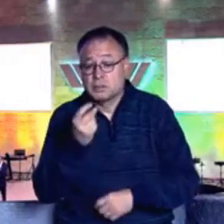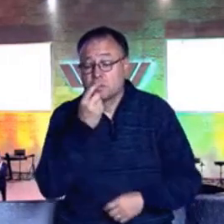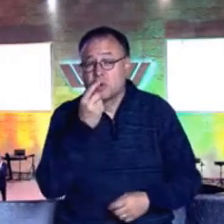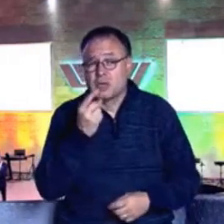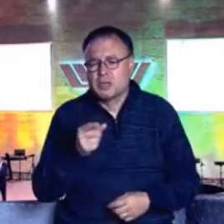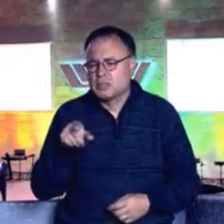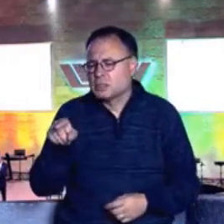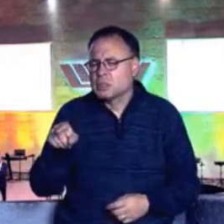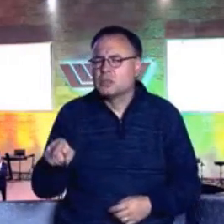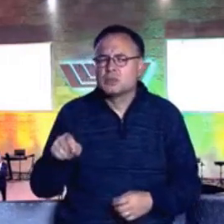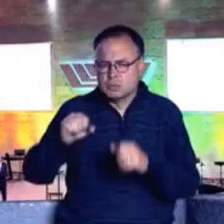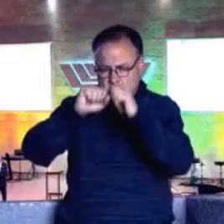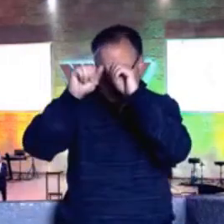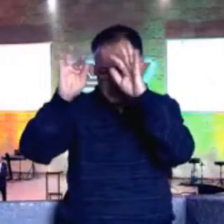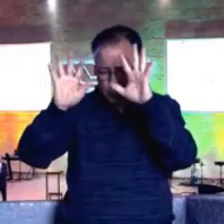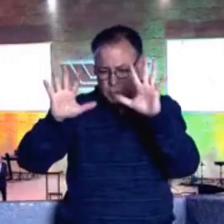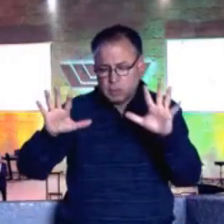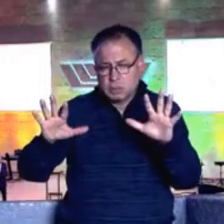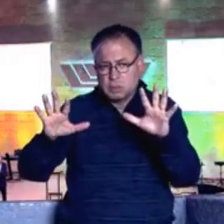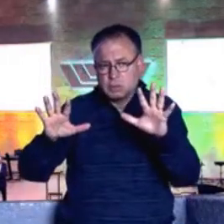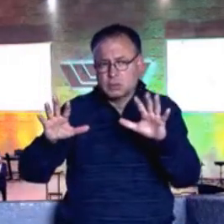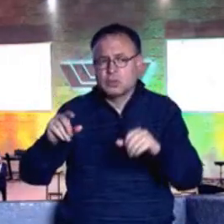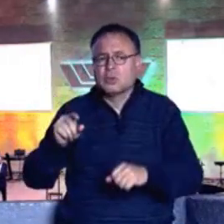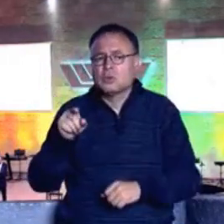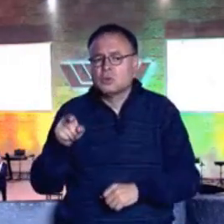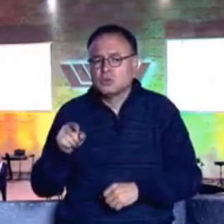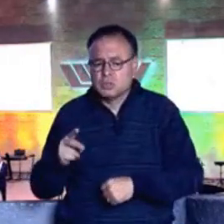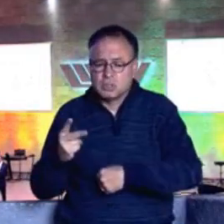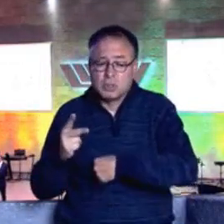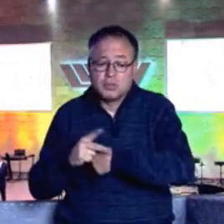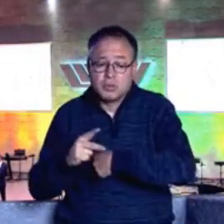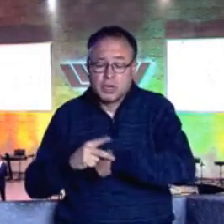Bienaventurados porque serán una nación en